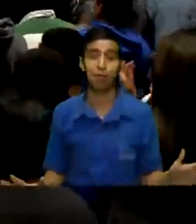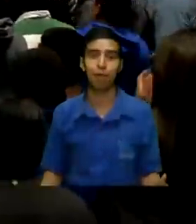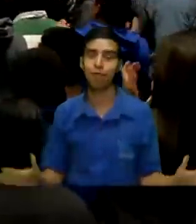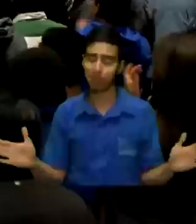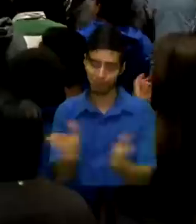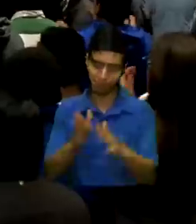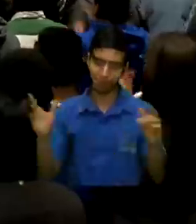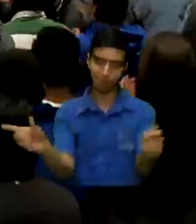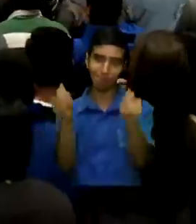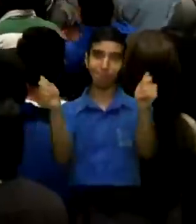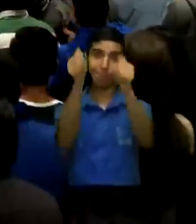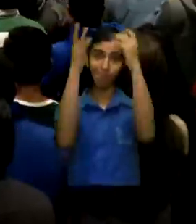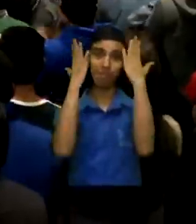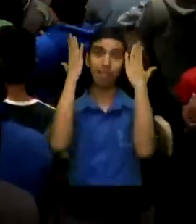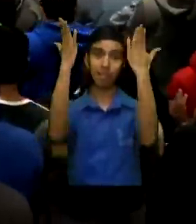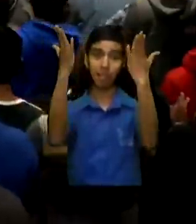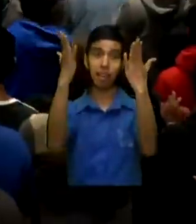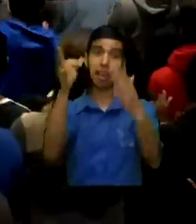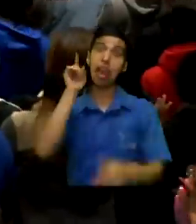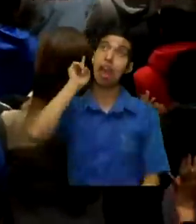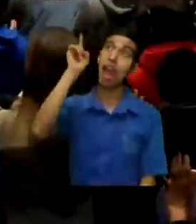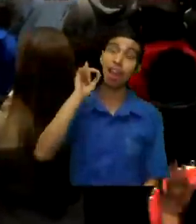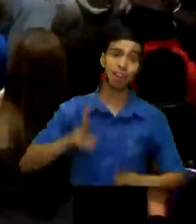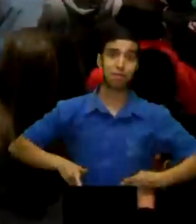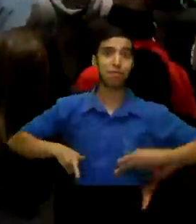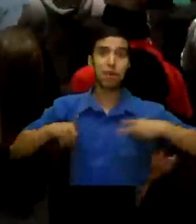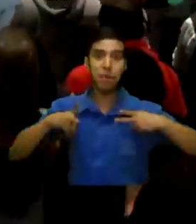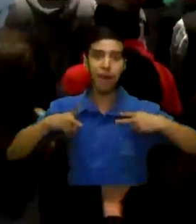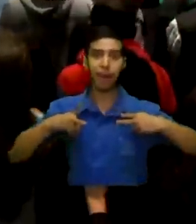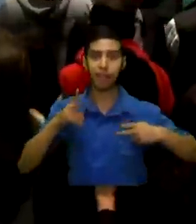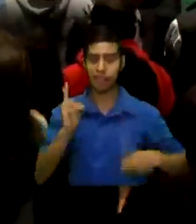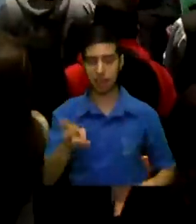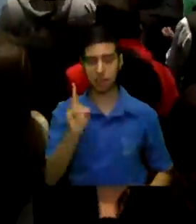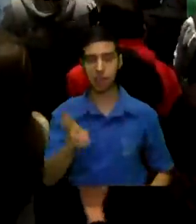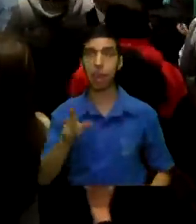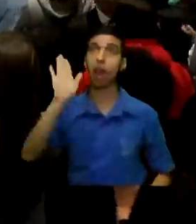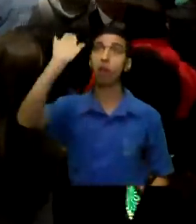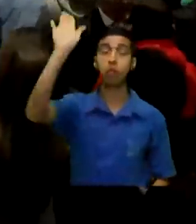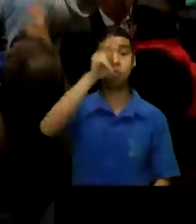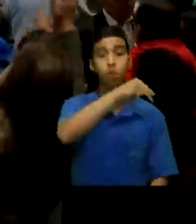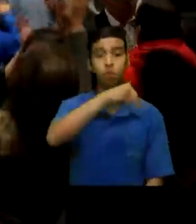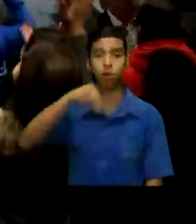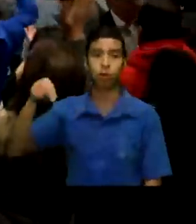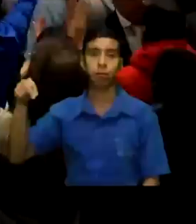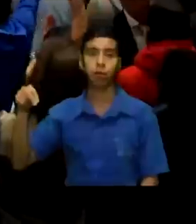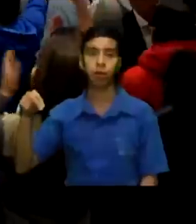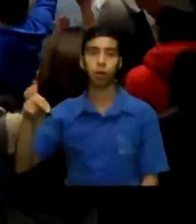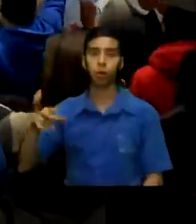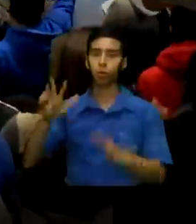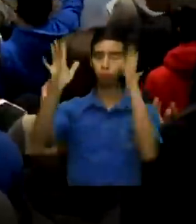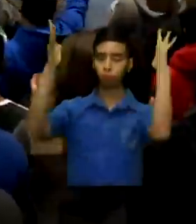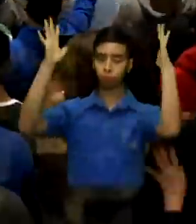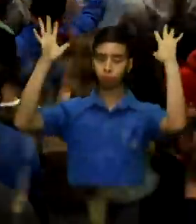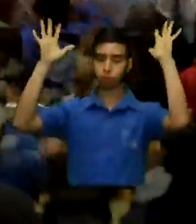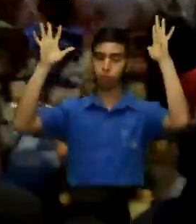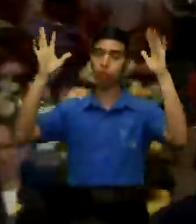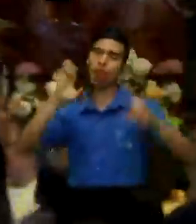Aleluya. ¿Quién vive? Y a su nombre.